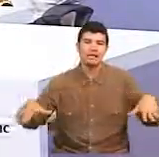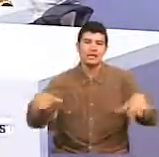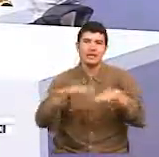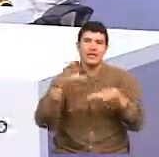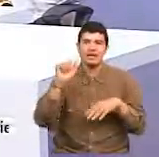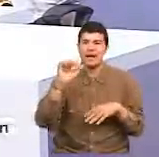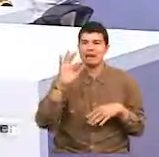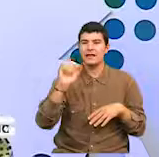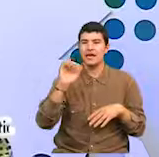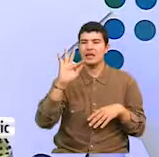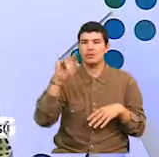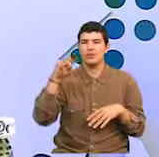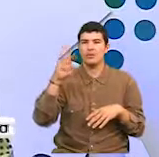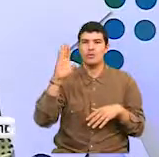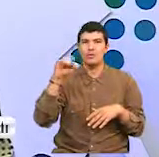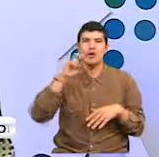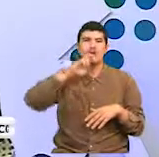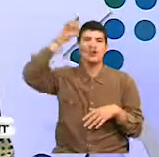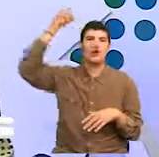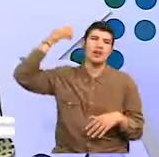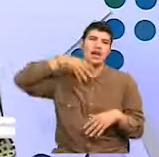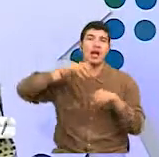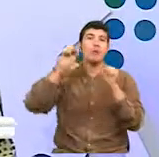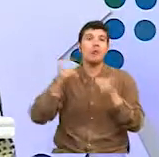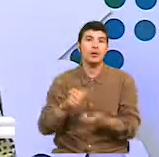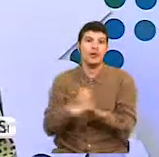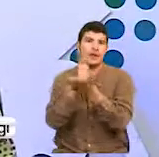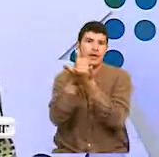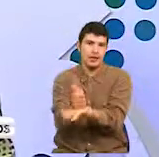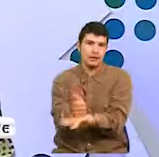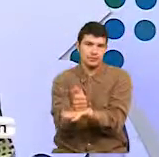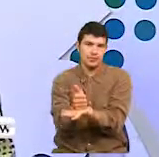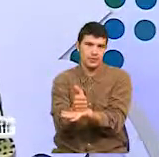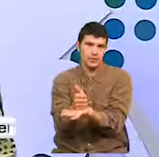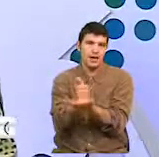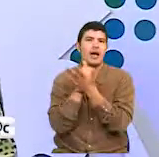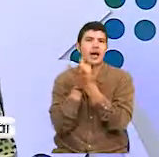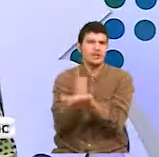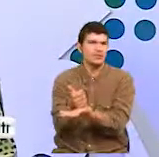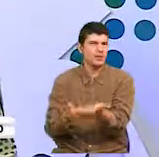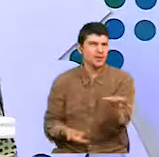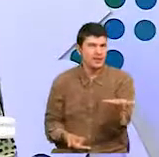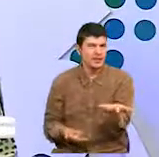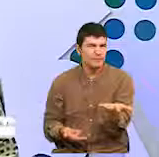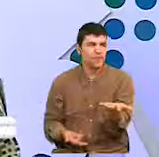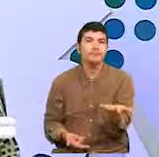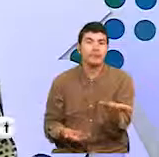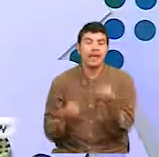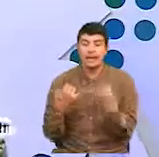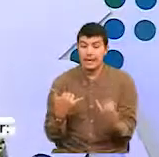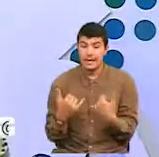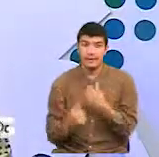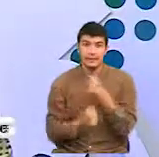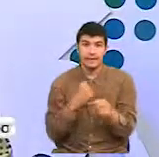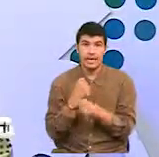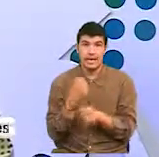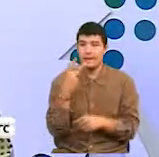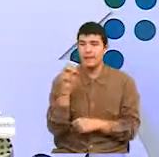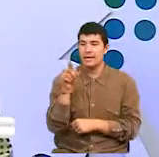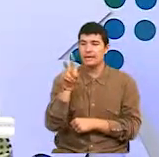Catatumbo, en el sector del norte de Santander, para poder ayudar a que este año, si Dios